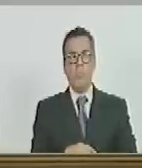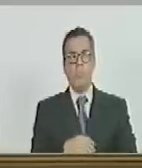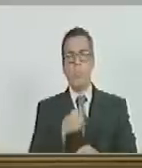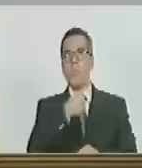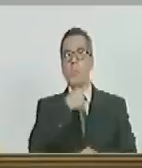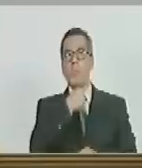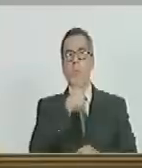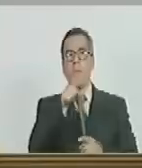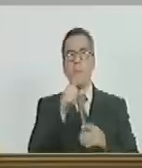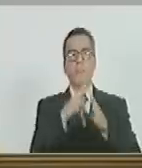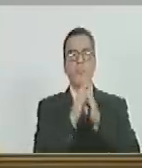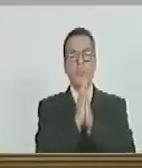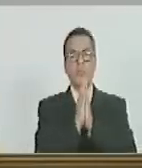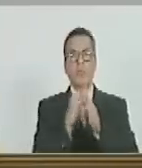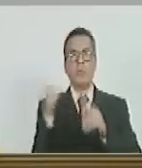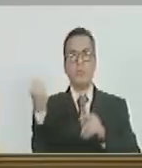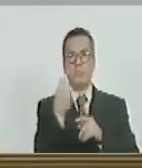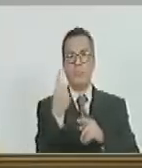Micrófono para la diputada, por favor.